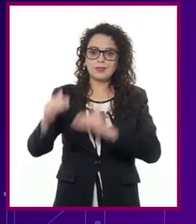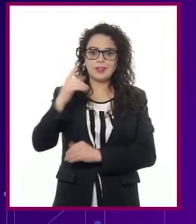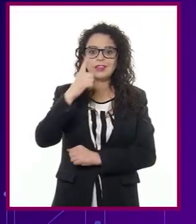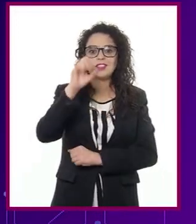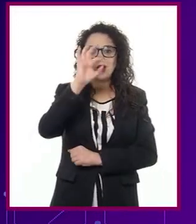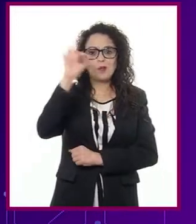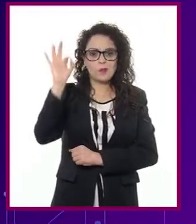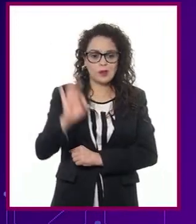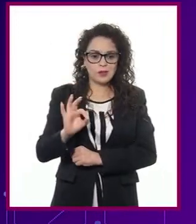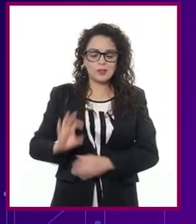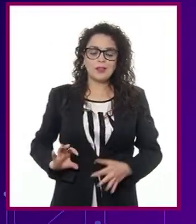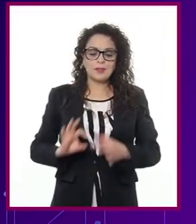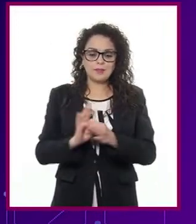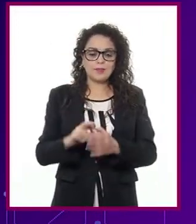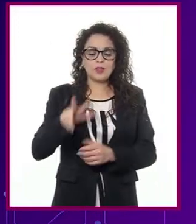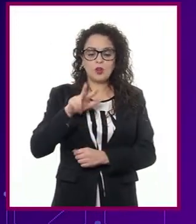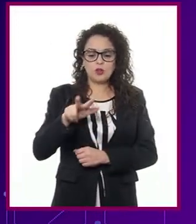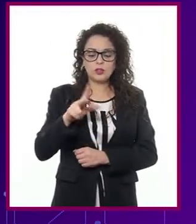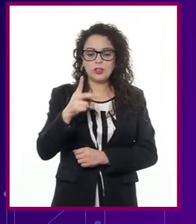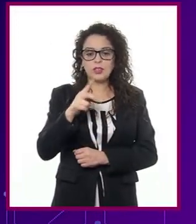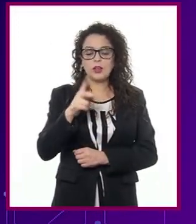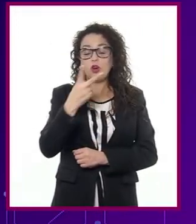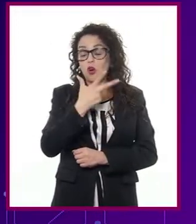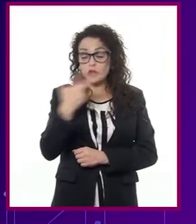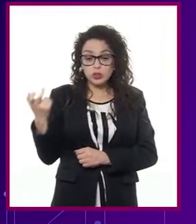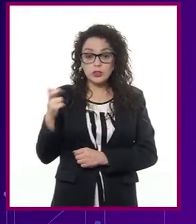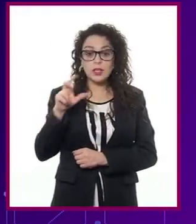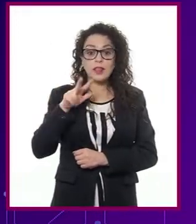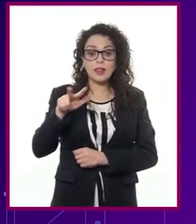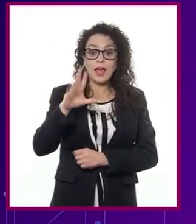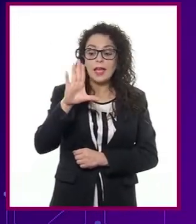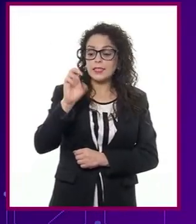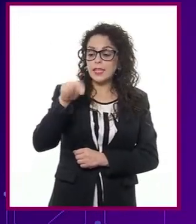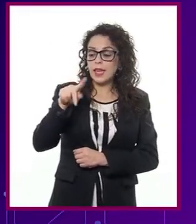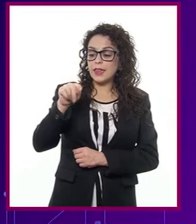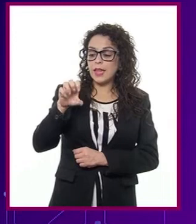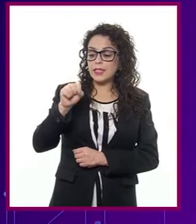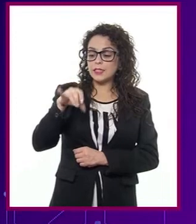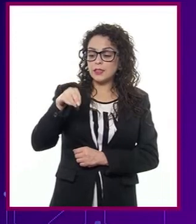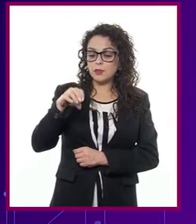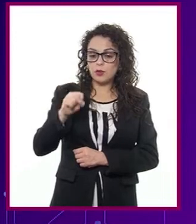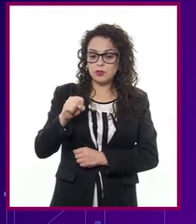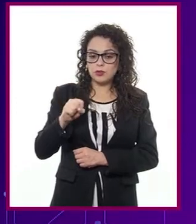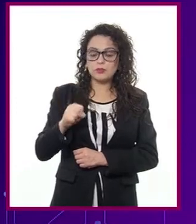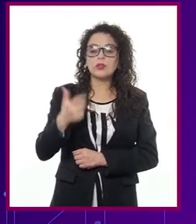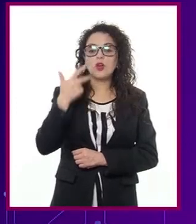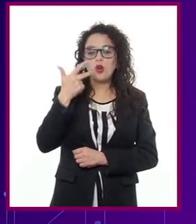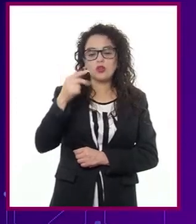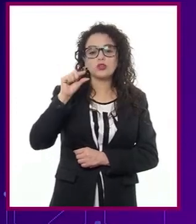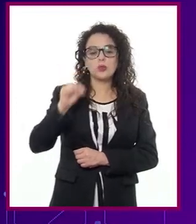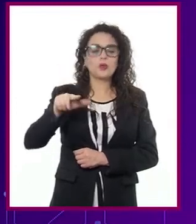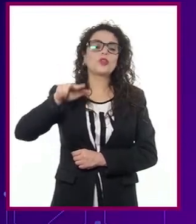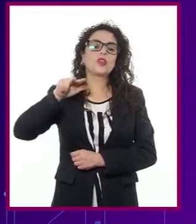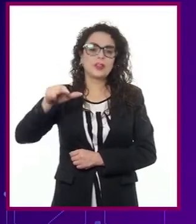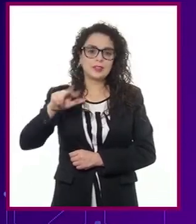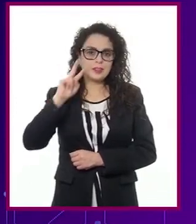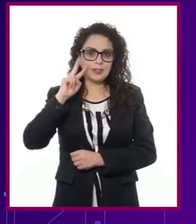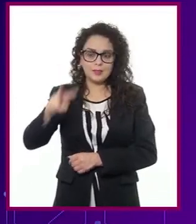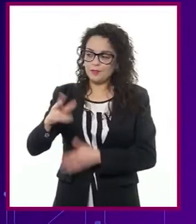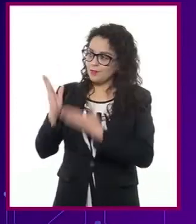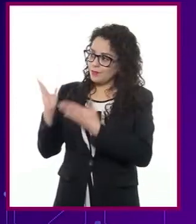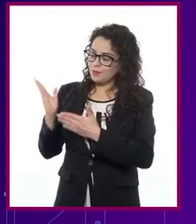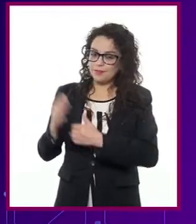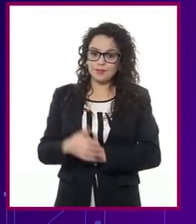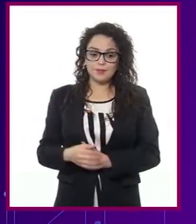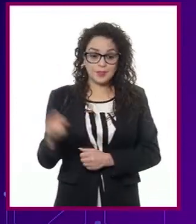representa como 818 centésimos, equivalente al número decimal 8.18. Estas